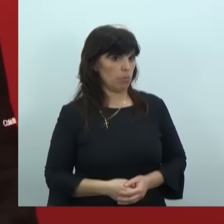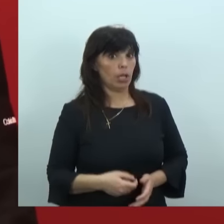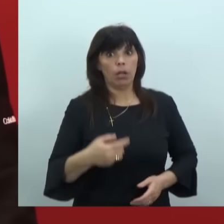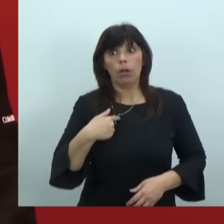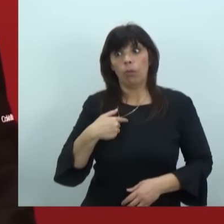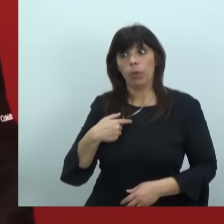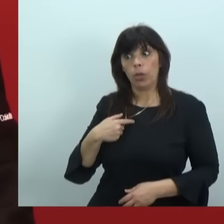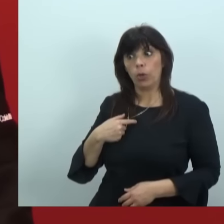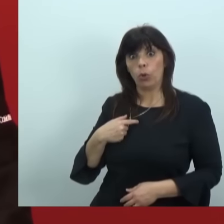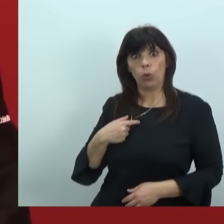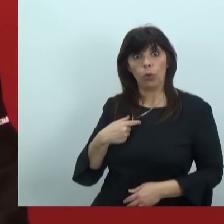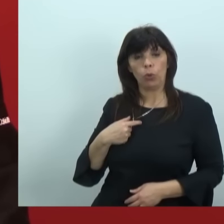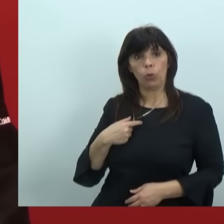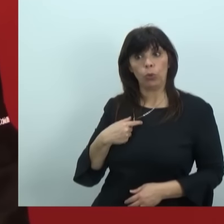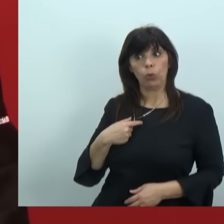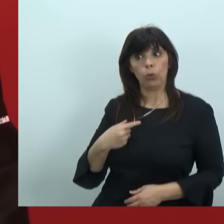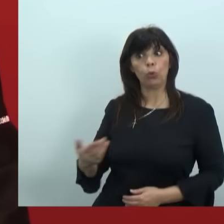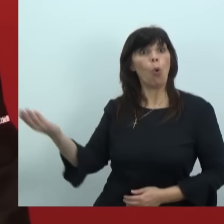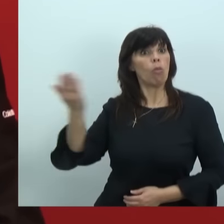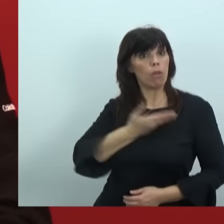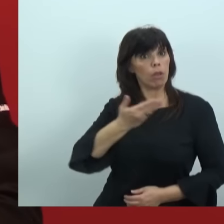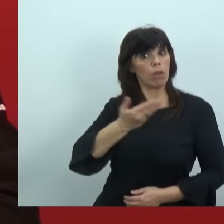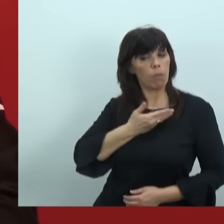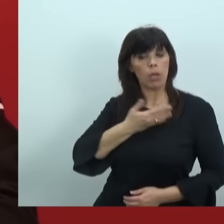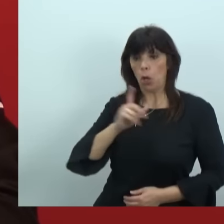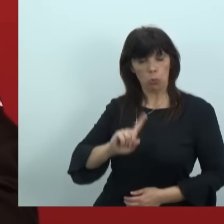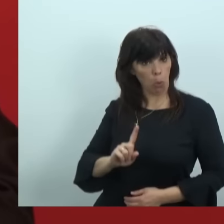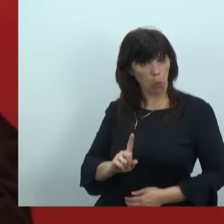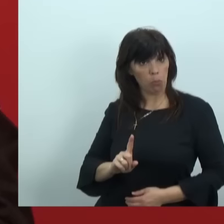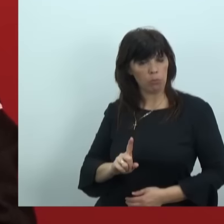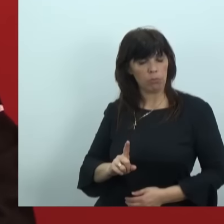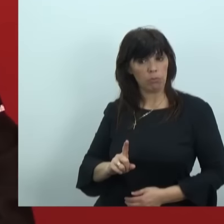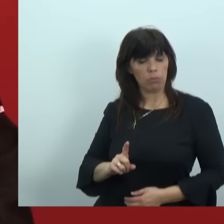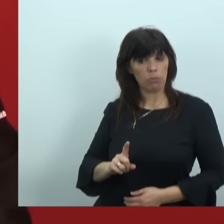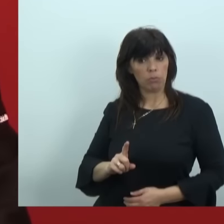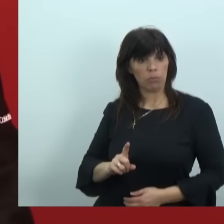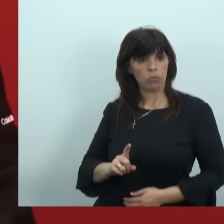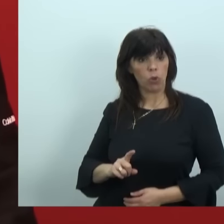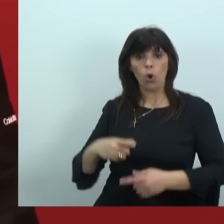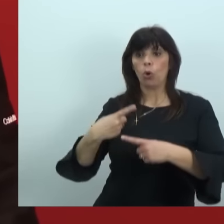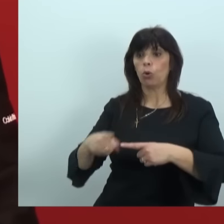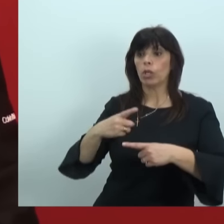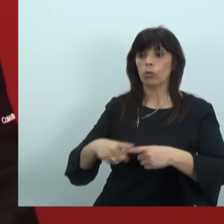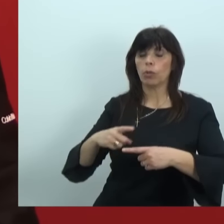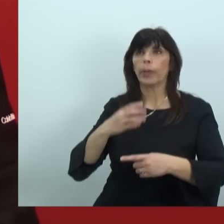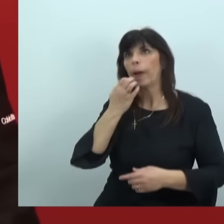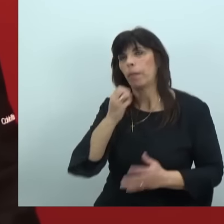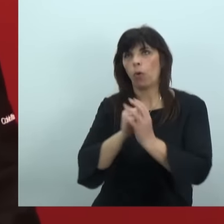ser humano puede traer, que es disciplina. El llamado sin disciplina nunca se cumple.